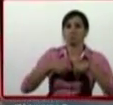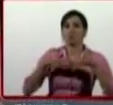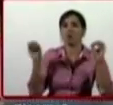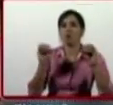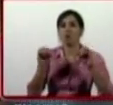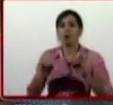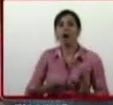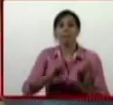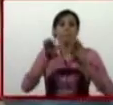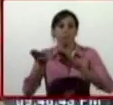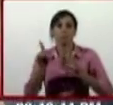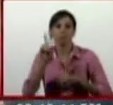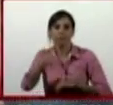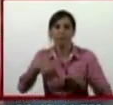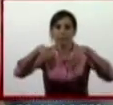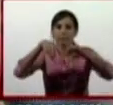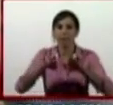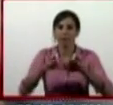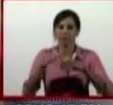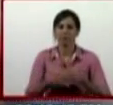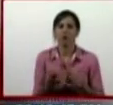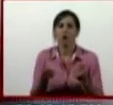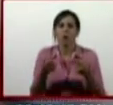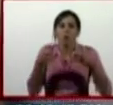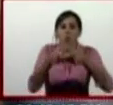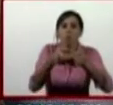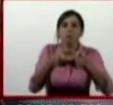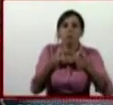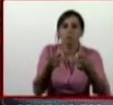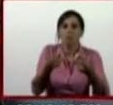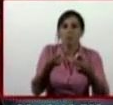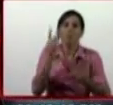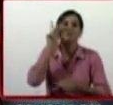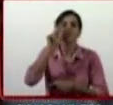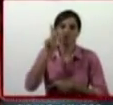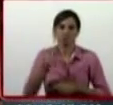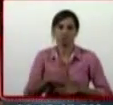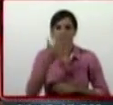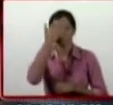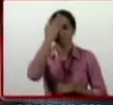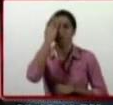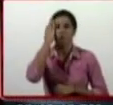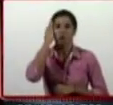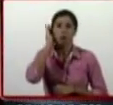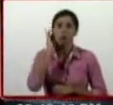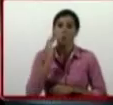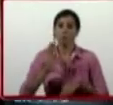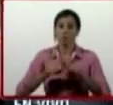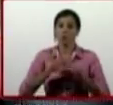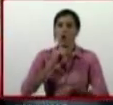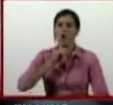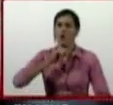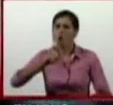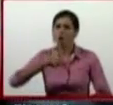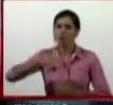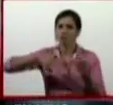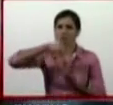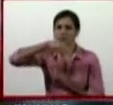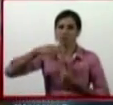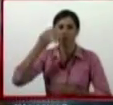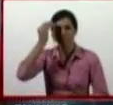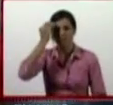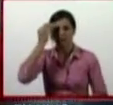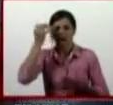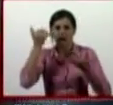cómplices. Son el grupito profesoral que, por su odio a la revolución bolivariana, creen que llegó la